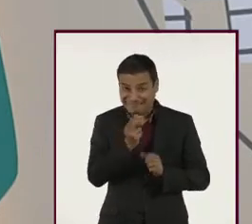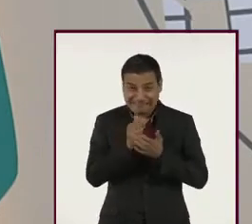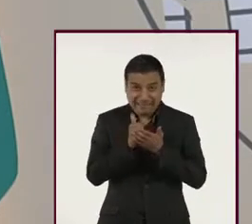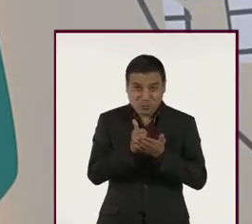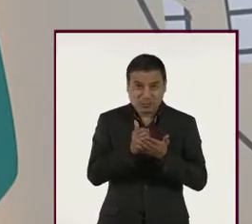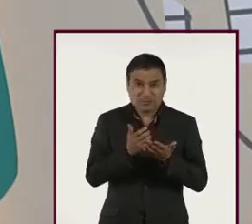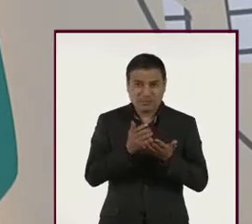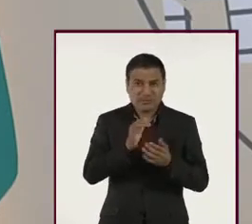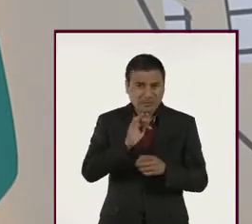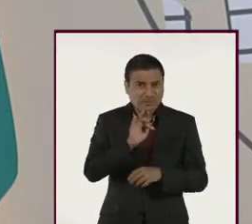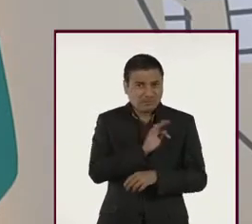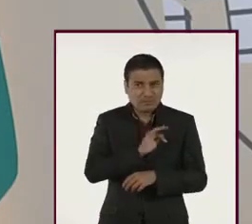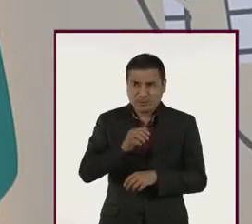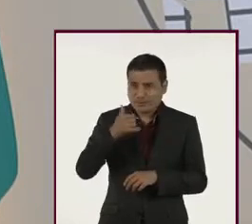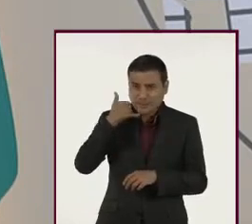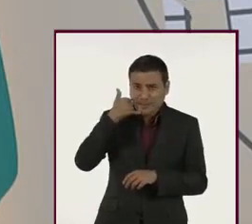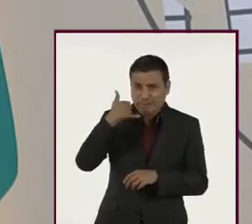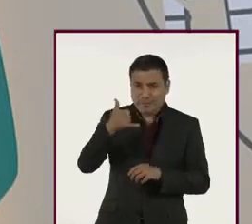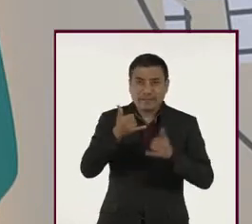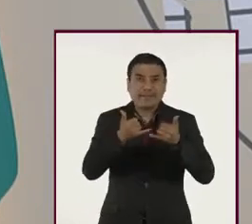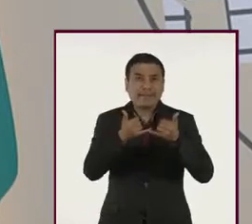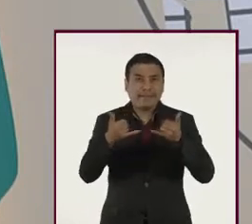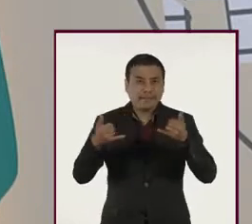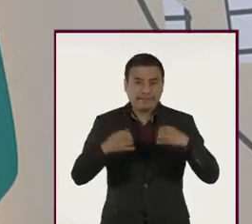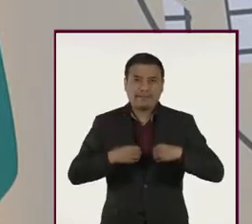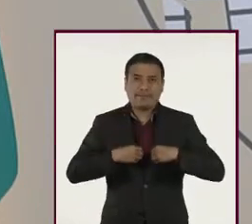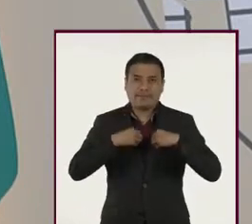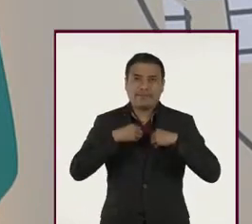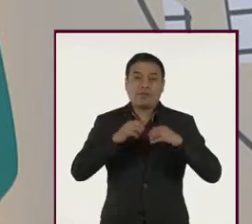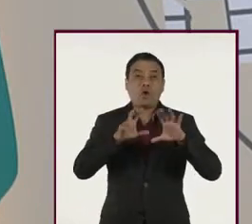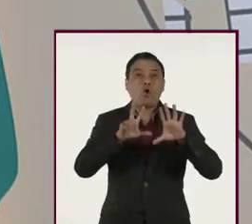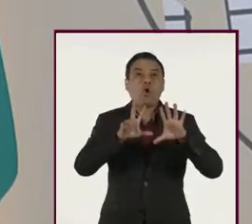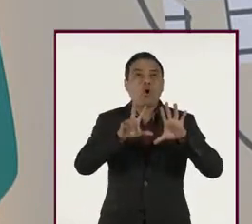ustedes tienen a la mano la línea de la vida. Recuerden, pueden llamar al